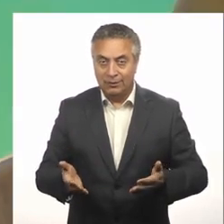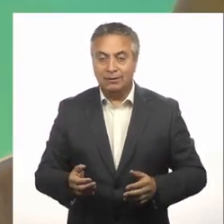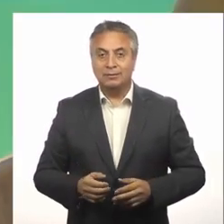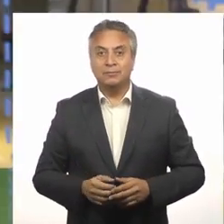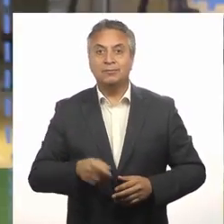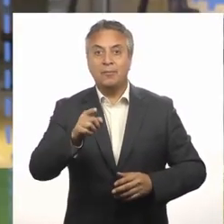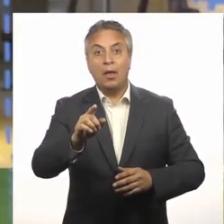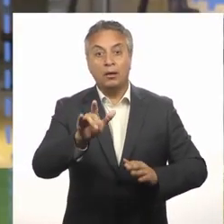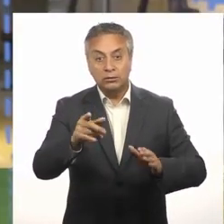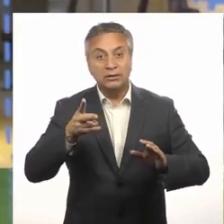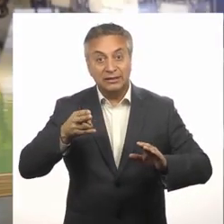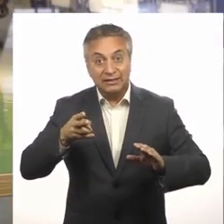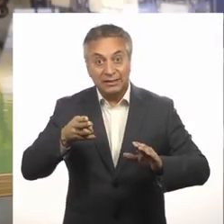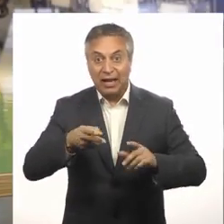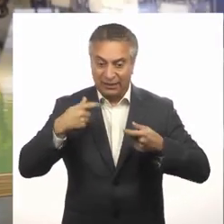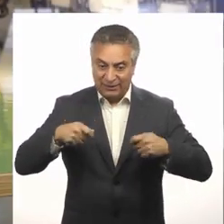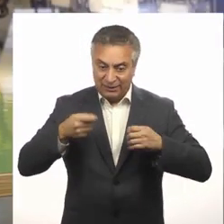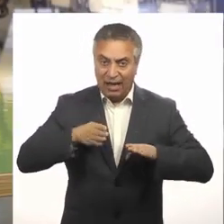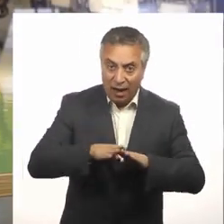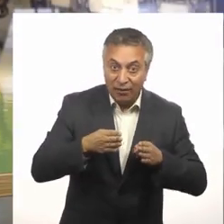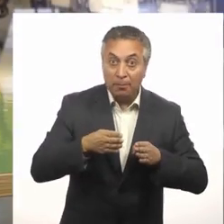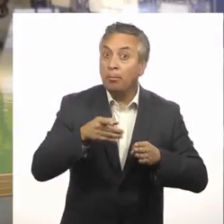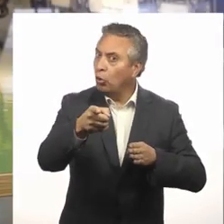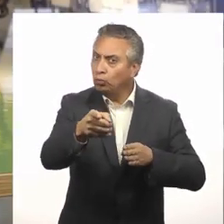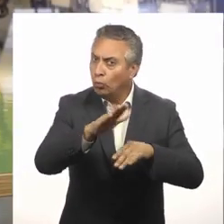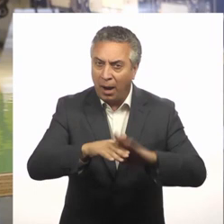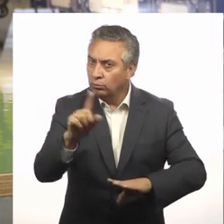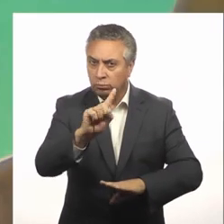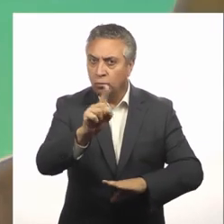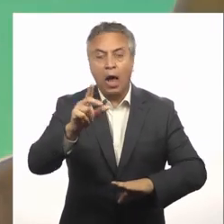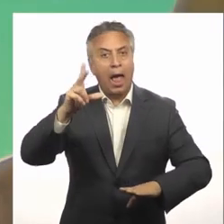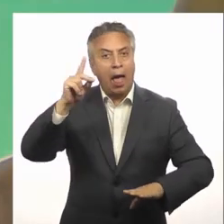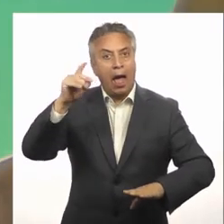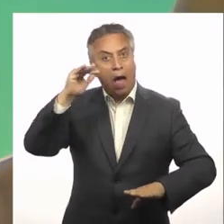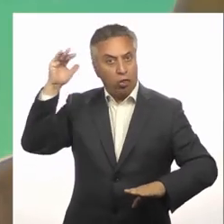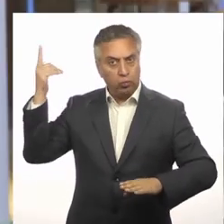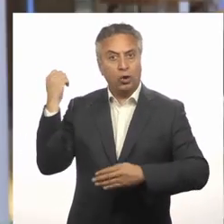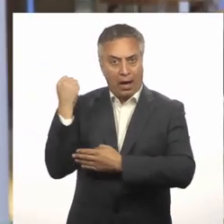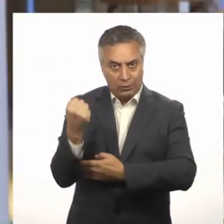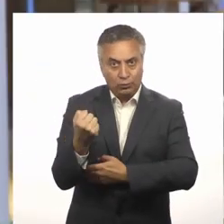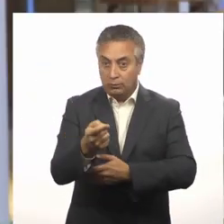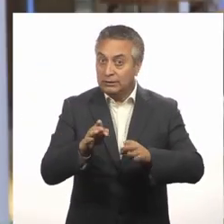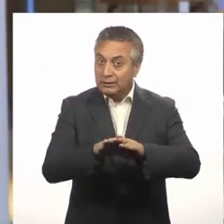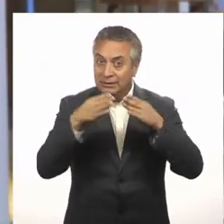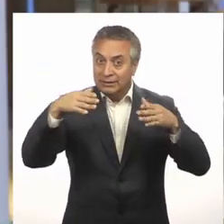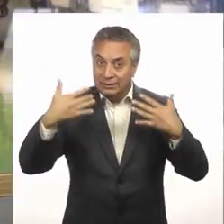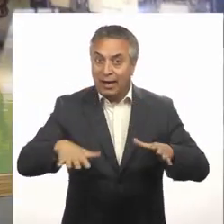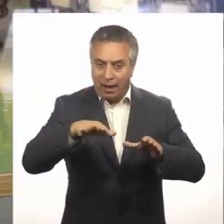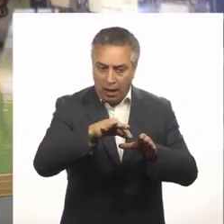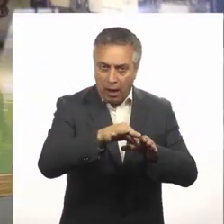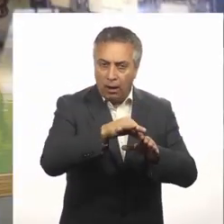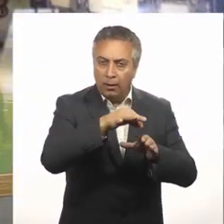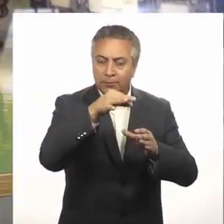y con la tijera trataremos de abrirlo. Para esto, pide la ayuda a un adulto. Una vez abierto, sacamos la tinta del